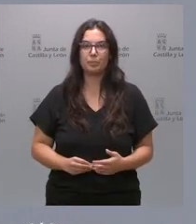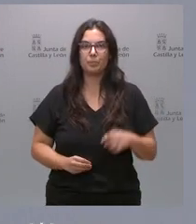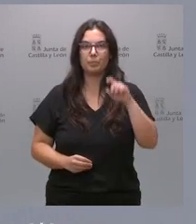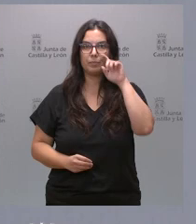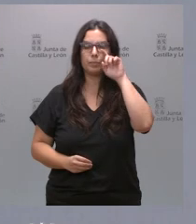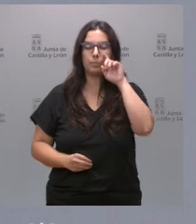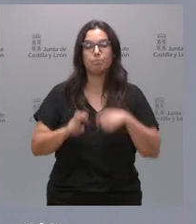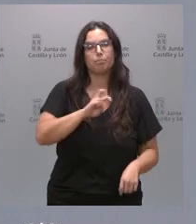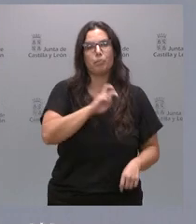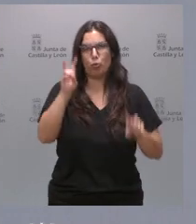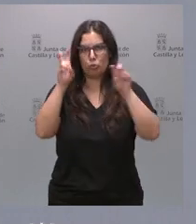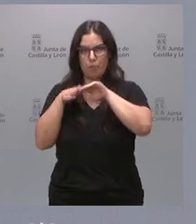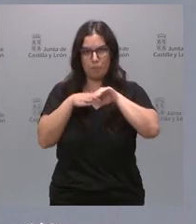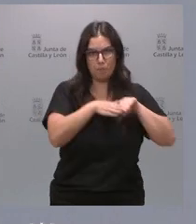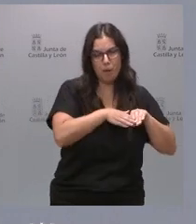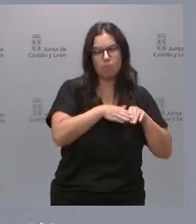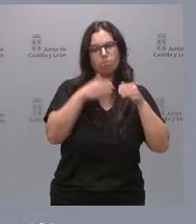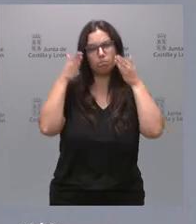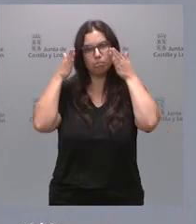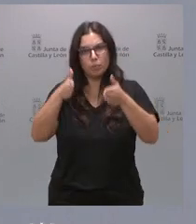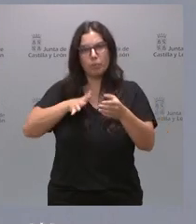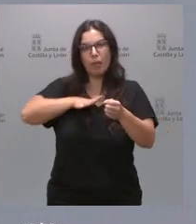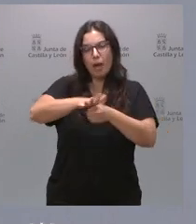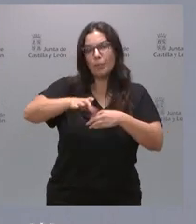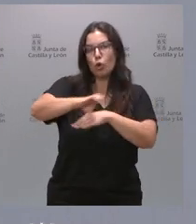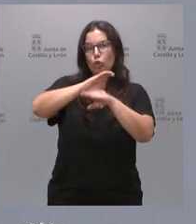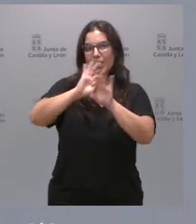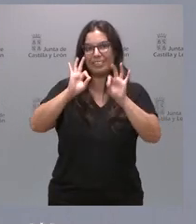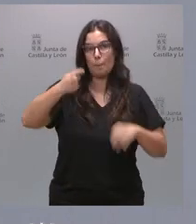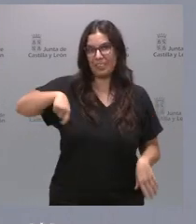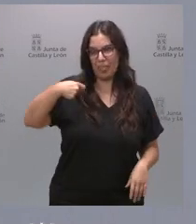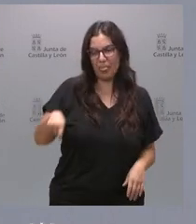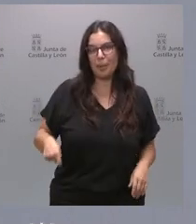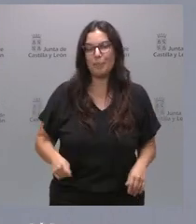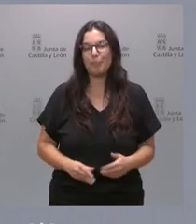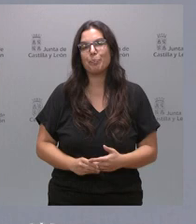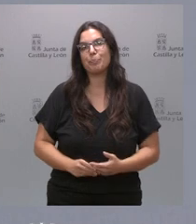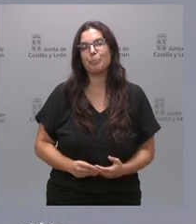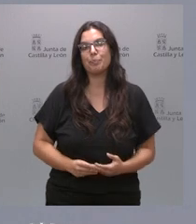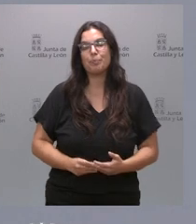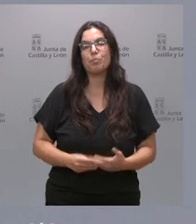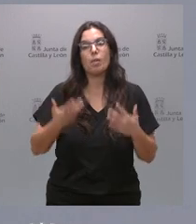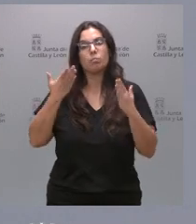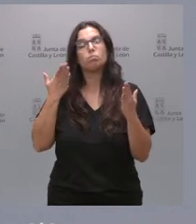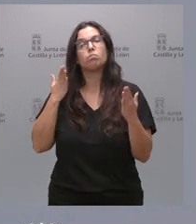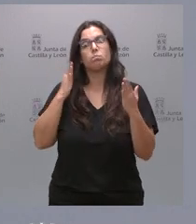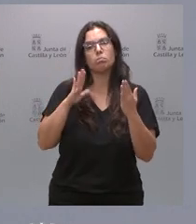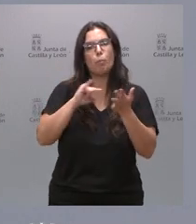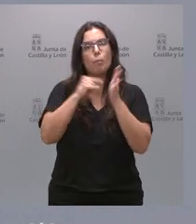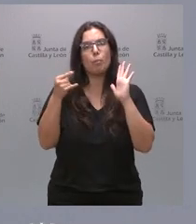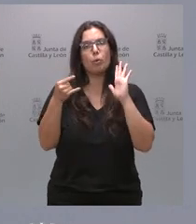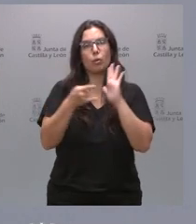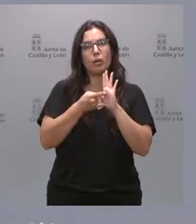en otro orden de cosas Ya entrando en el ámbito de la consejería de Presidencia se afronta un proyecto